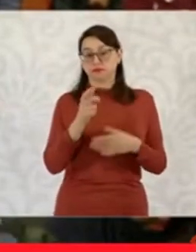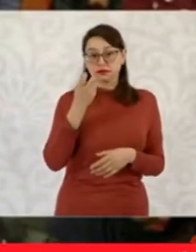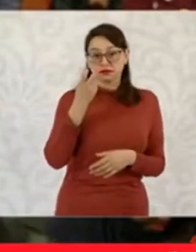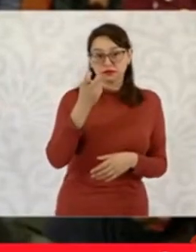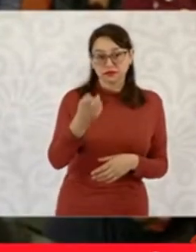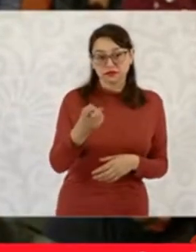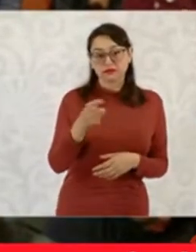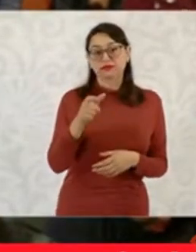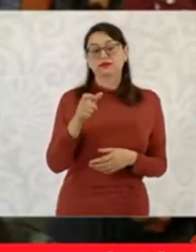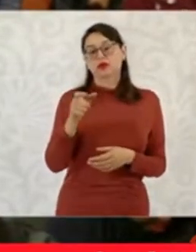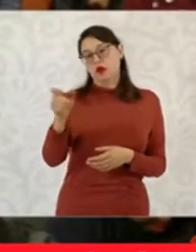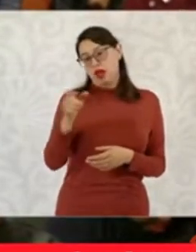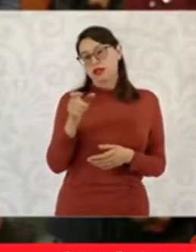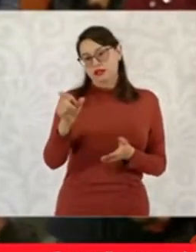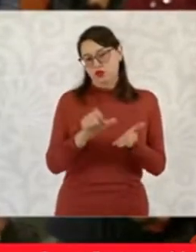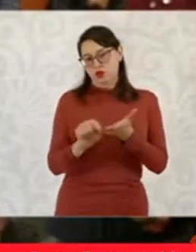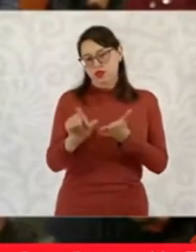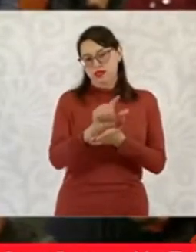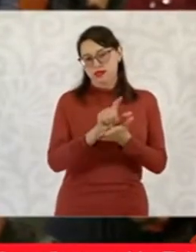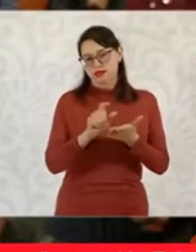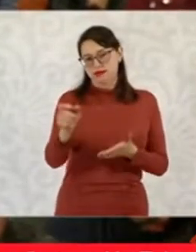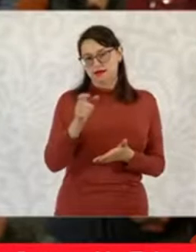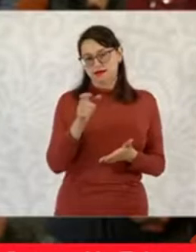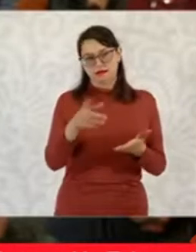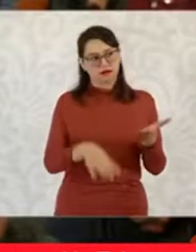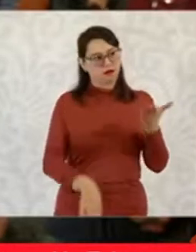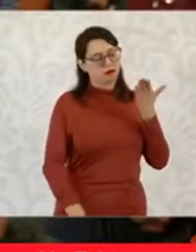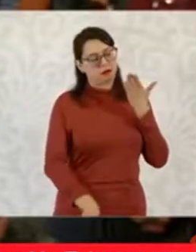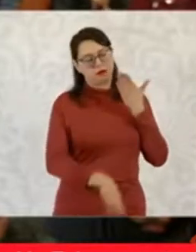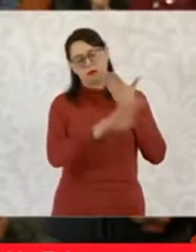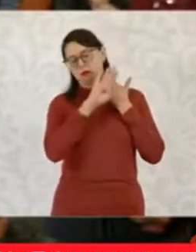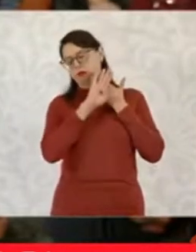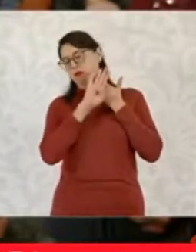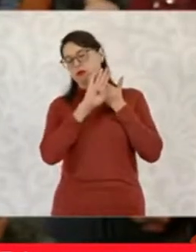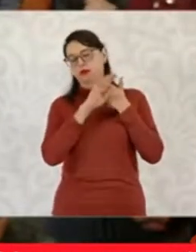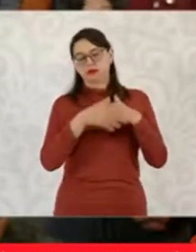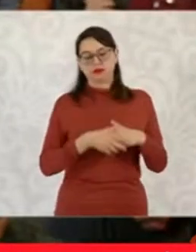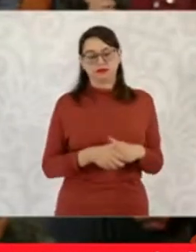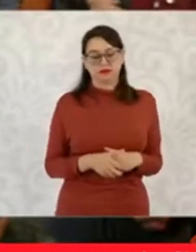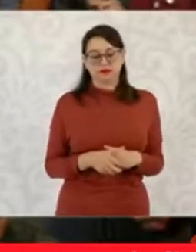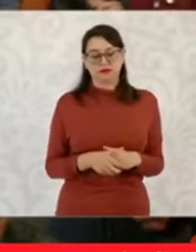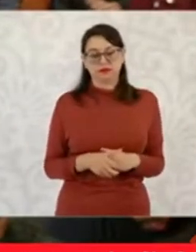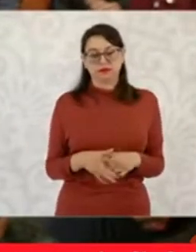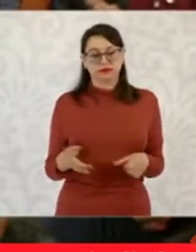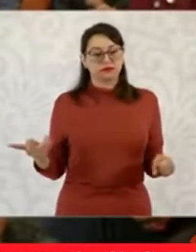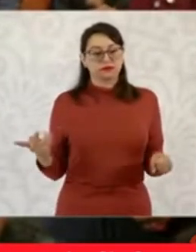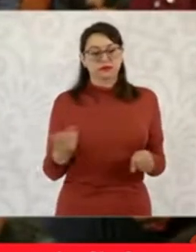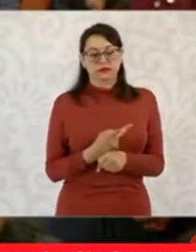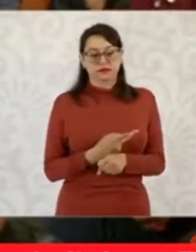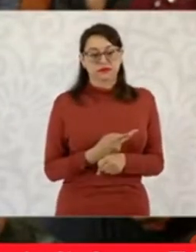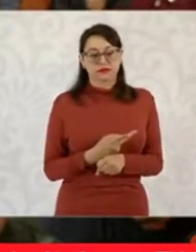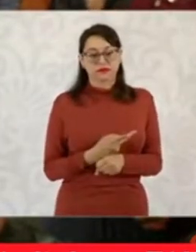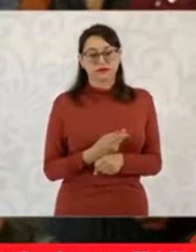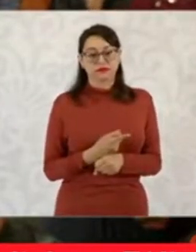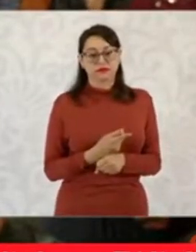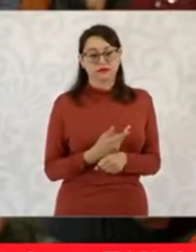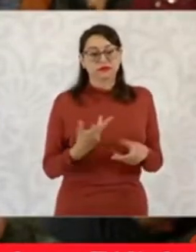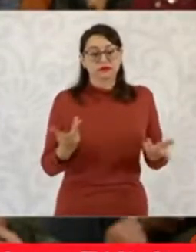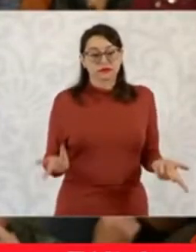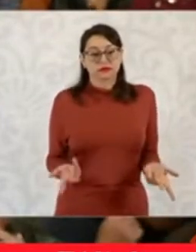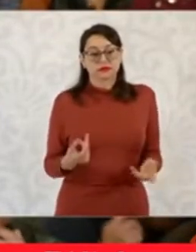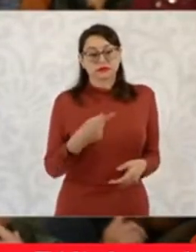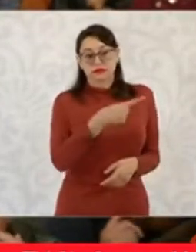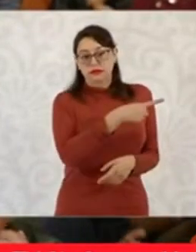más me llama la atención. Esa es ahí. Otra de las cosas, porque les ha irritado demasiado que hayamos hecho este